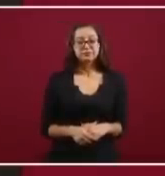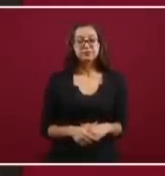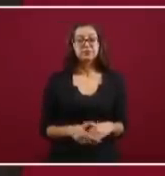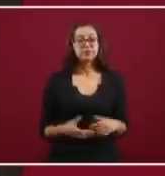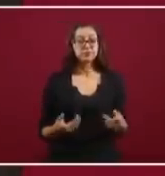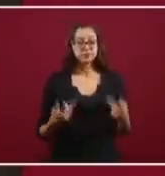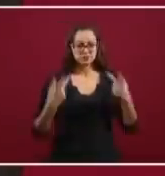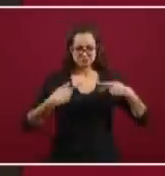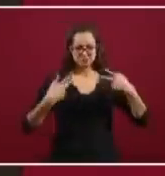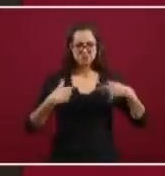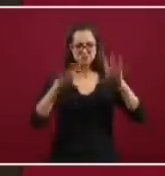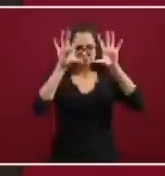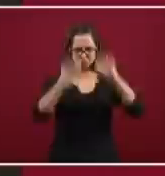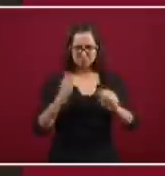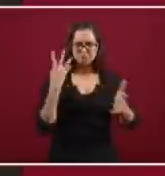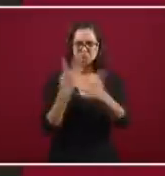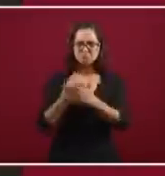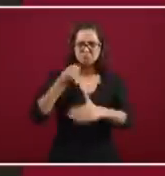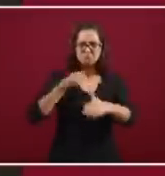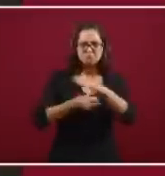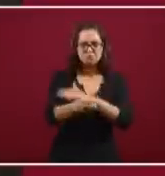Detenidos,